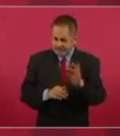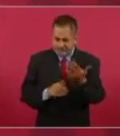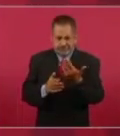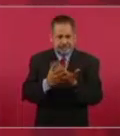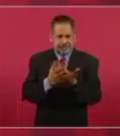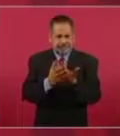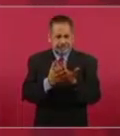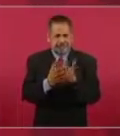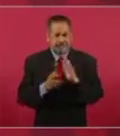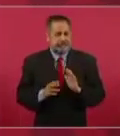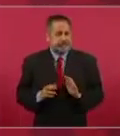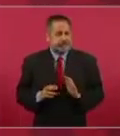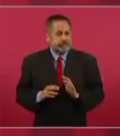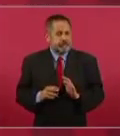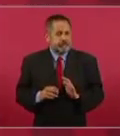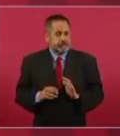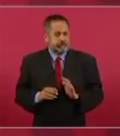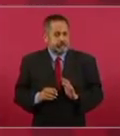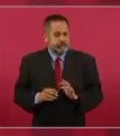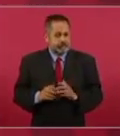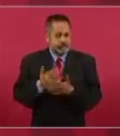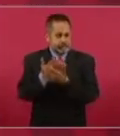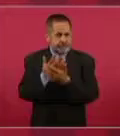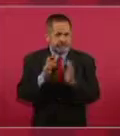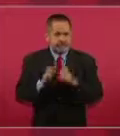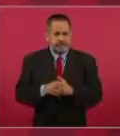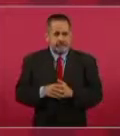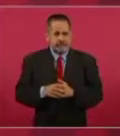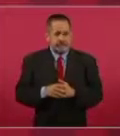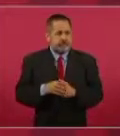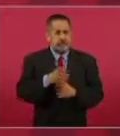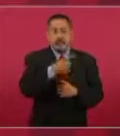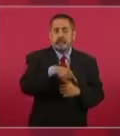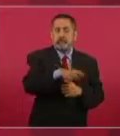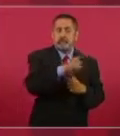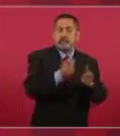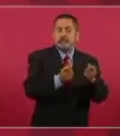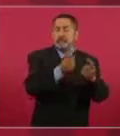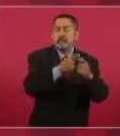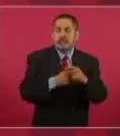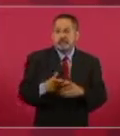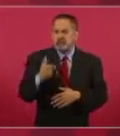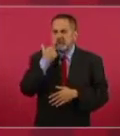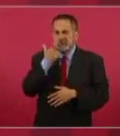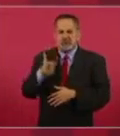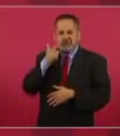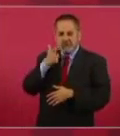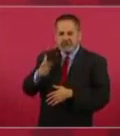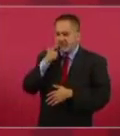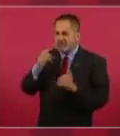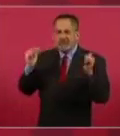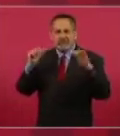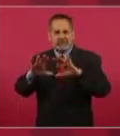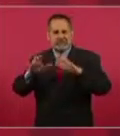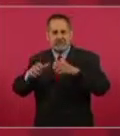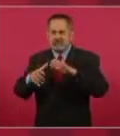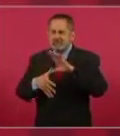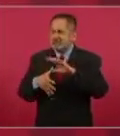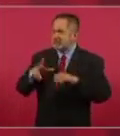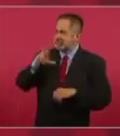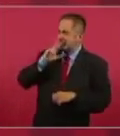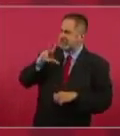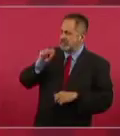hay quiénes no quisieran que se llevará a cabo la cumbre